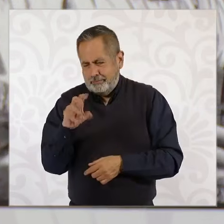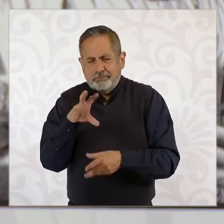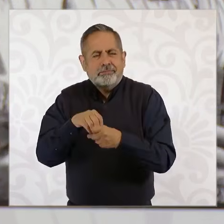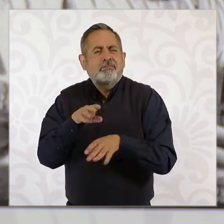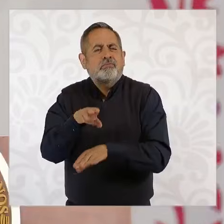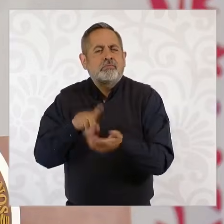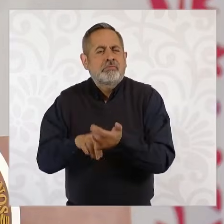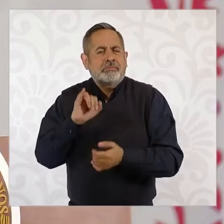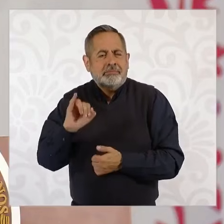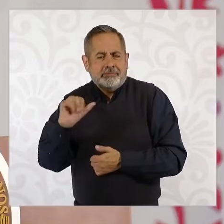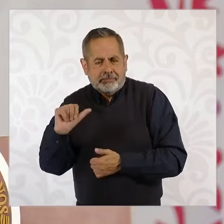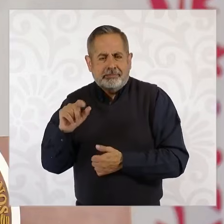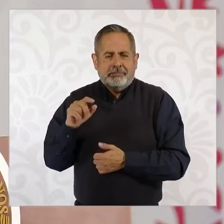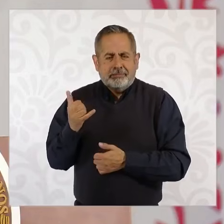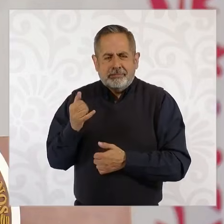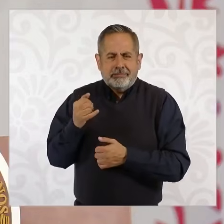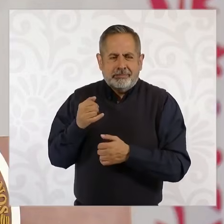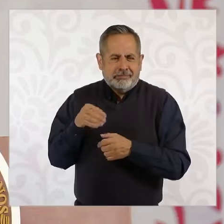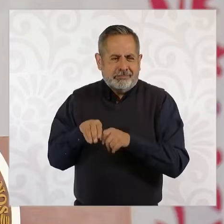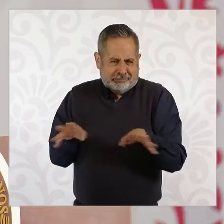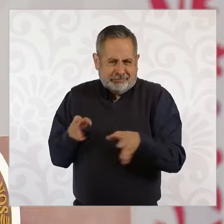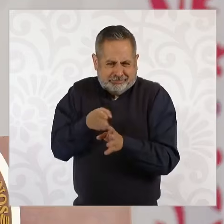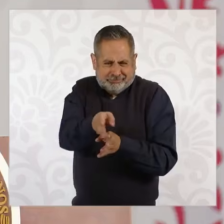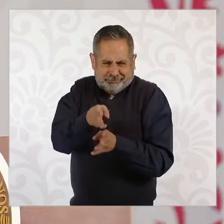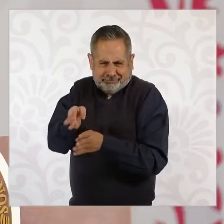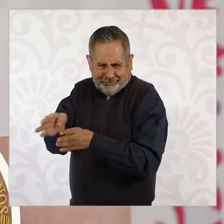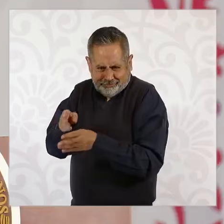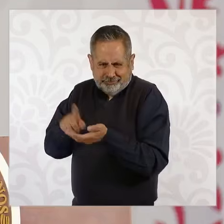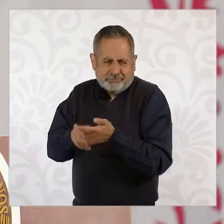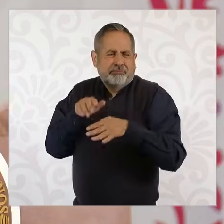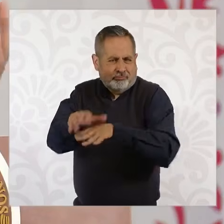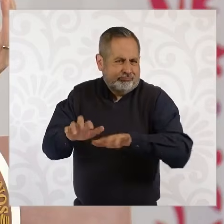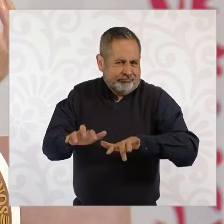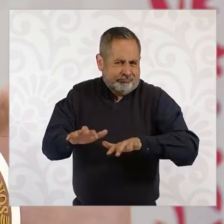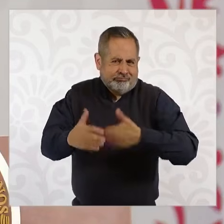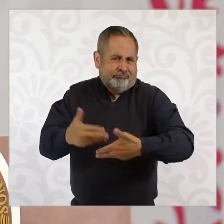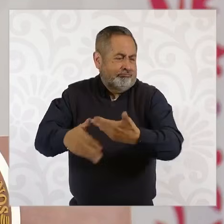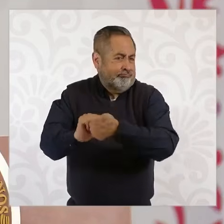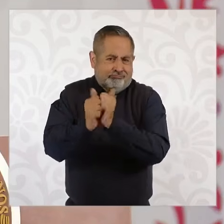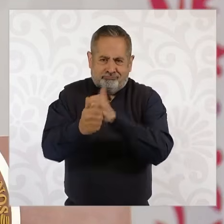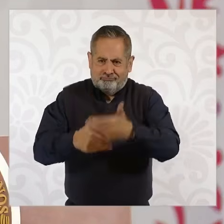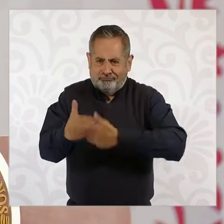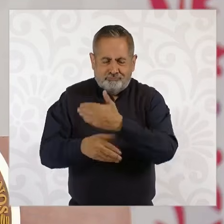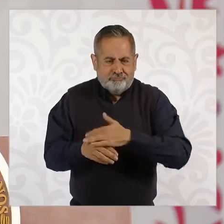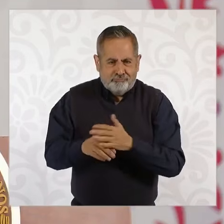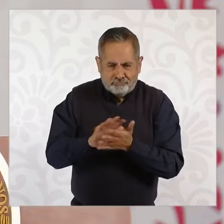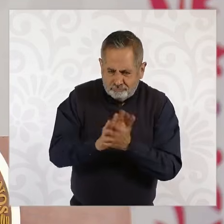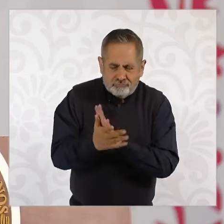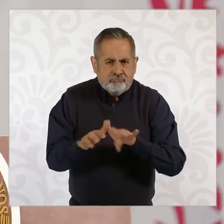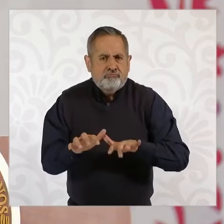los nuevos campos de desarrollo del conocimiento que se están generando pues a partir del desarrollo de la